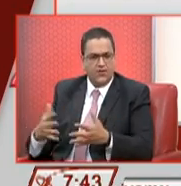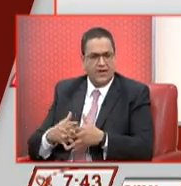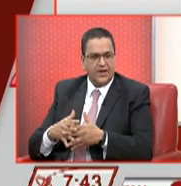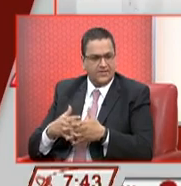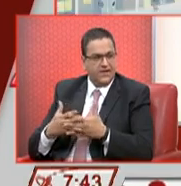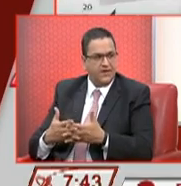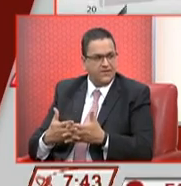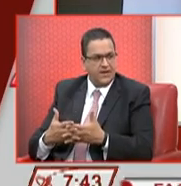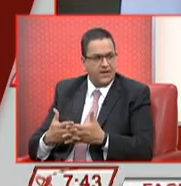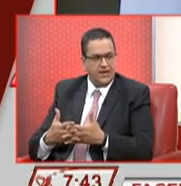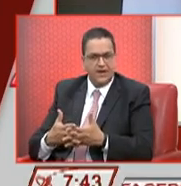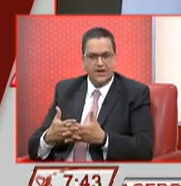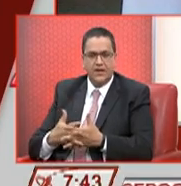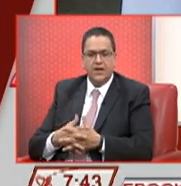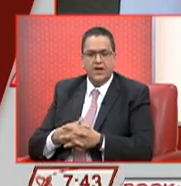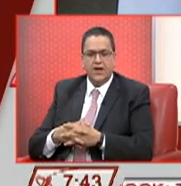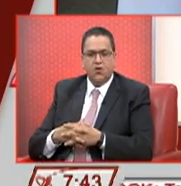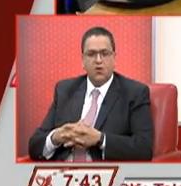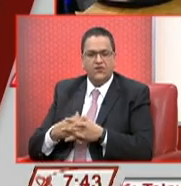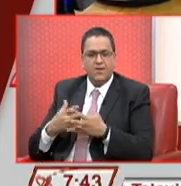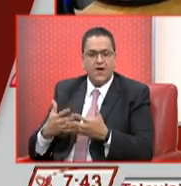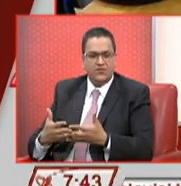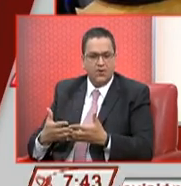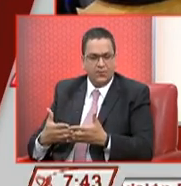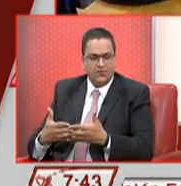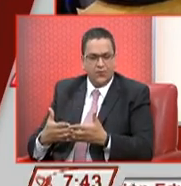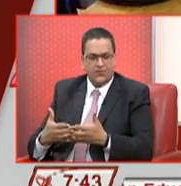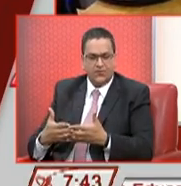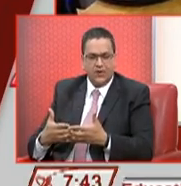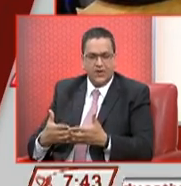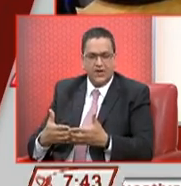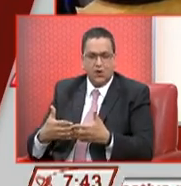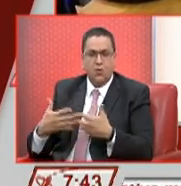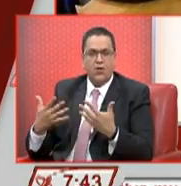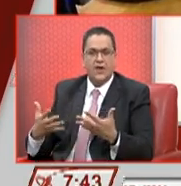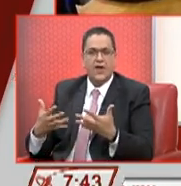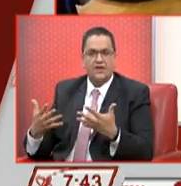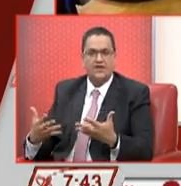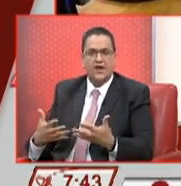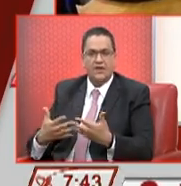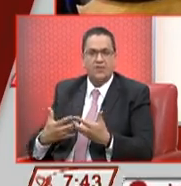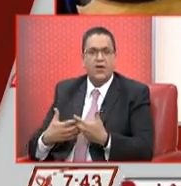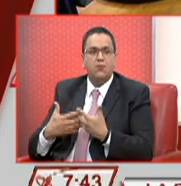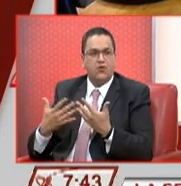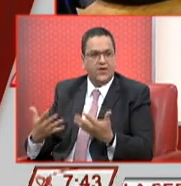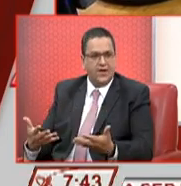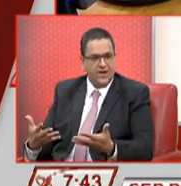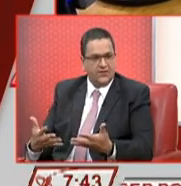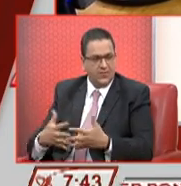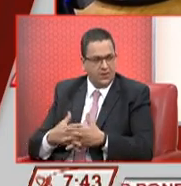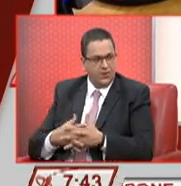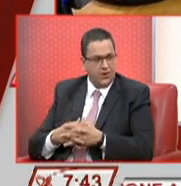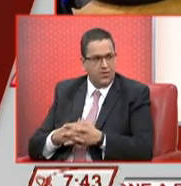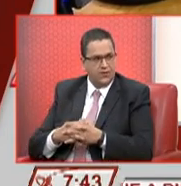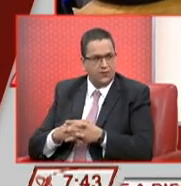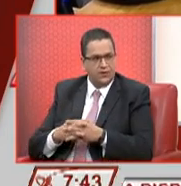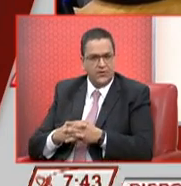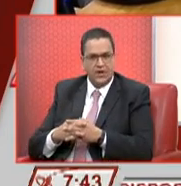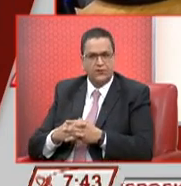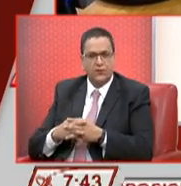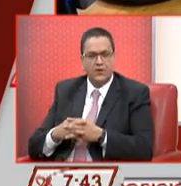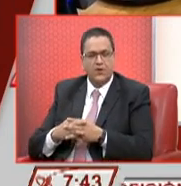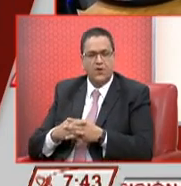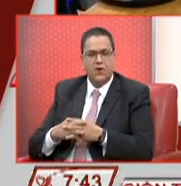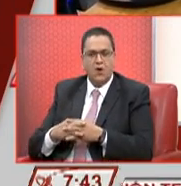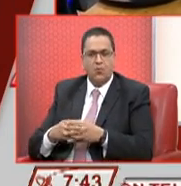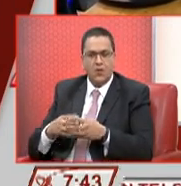cualquier persona que esté interesada en conocer más sobre el presupuesto y cómo puede analizar y también aportar ideas para mejorar el presupuesto y